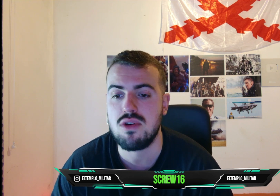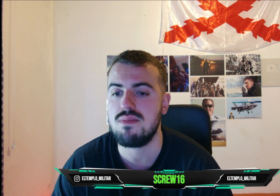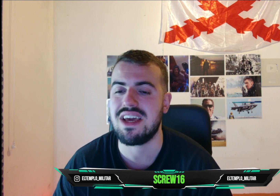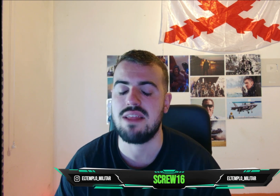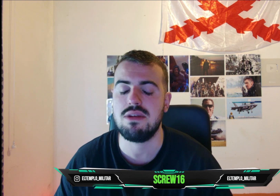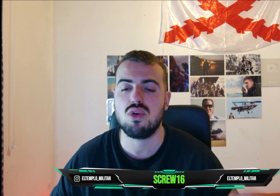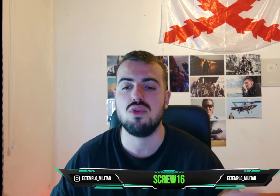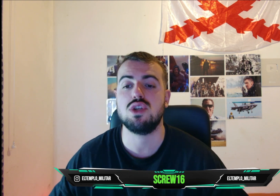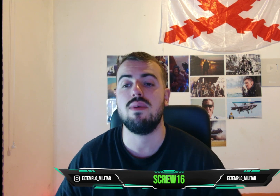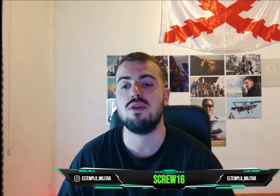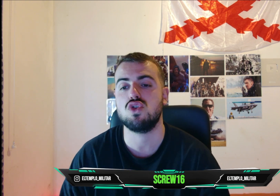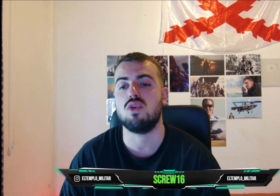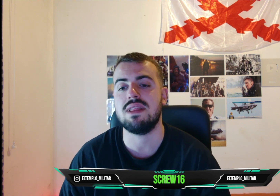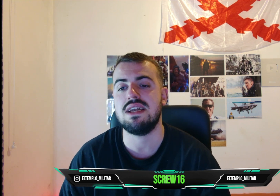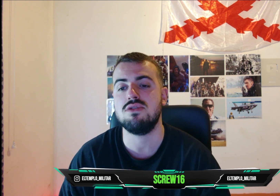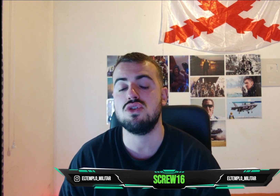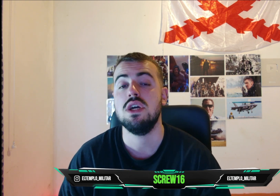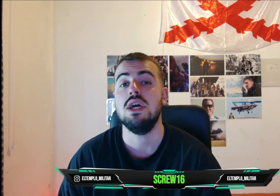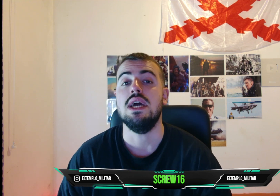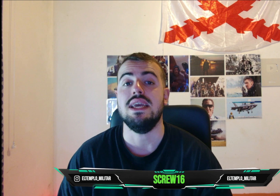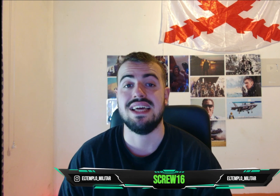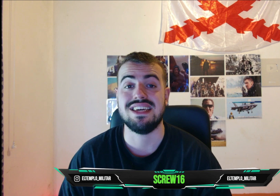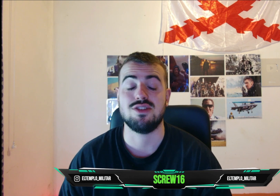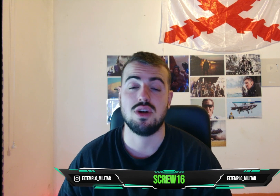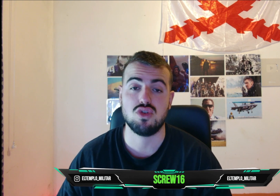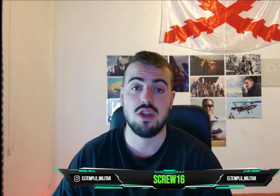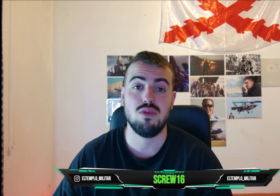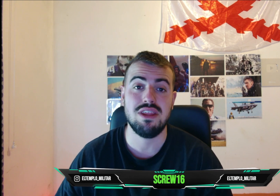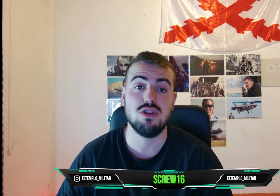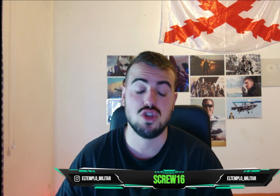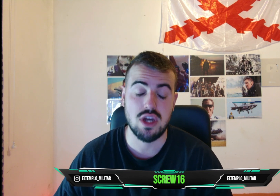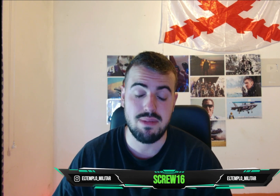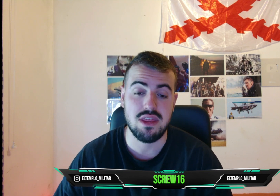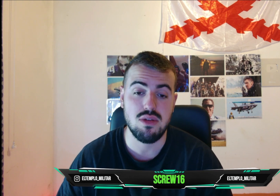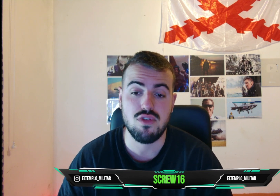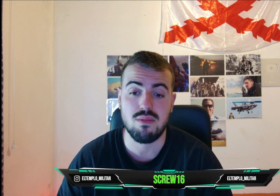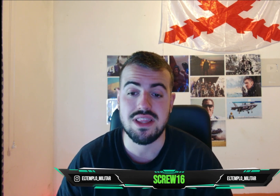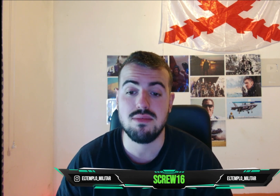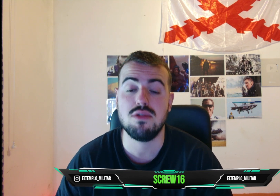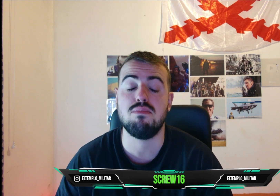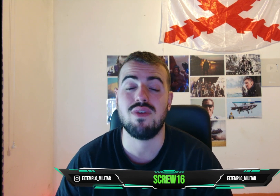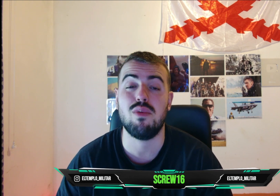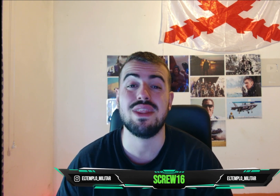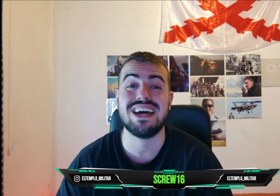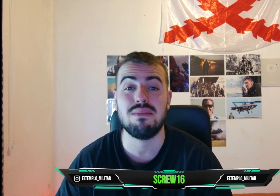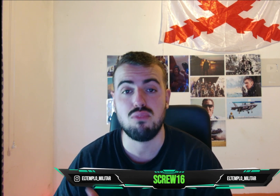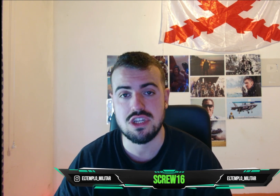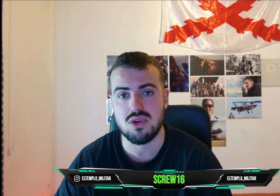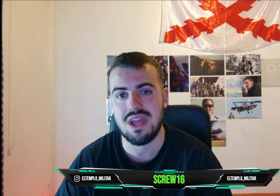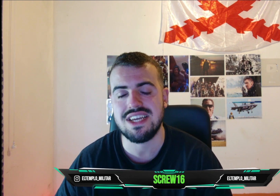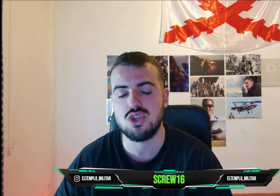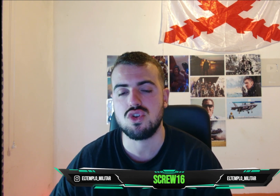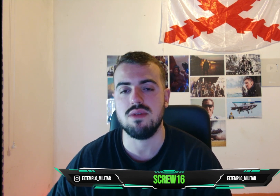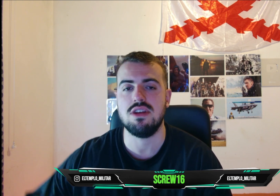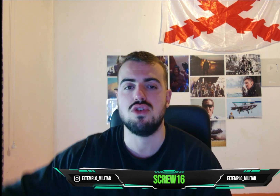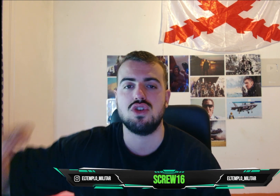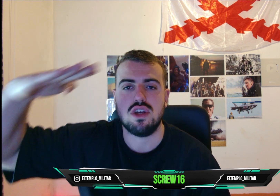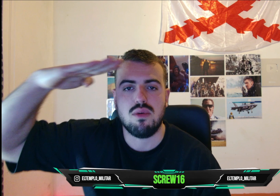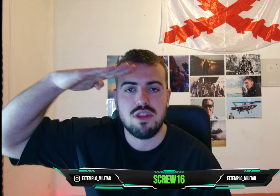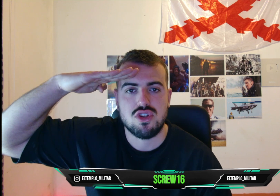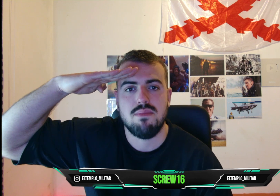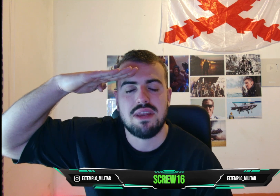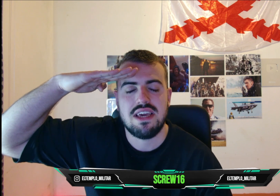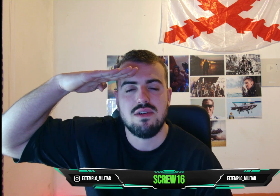para México, dejadme todo eso abajo en los comentarios. Nada, si os ha gustado el vídeo, si os ha parecido informativo, por favor, dejad vuestro like,